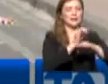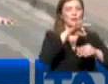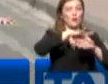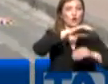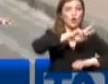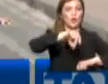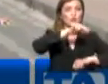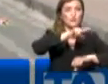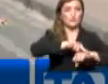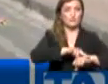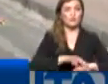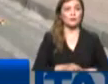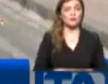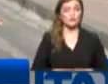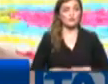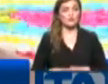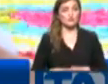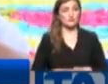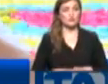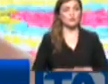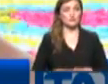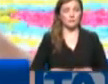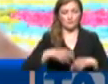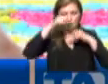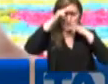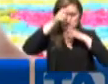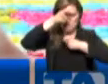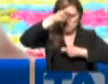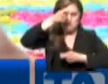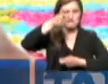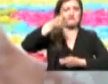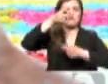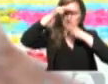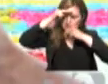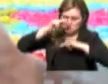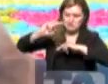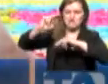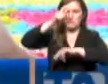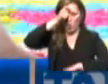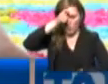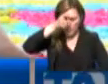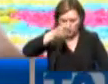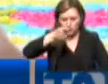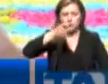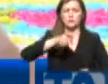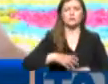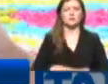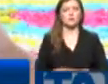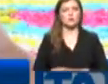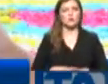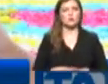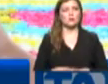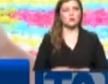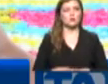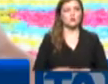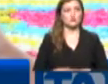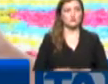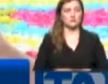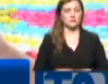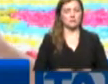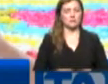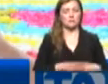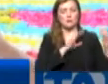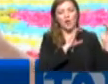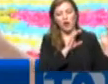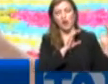Hacemos que esto sea una solemnidad, ¿no? O sea, damos el realce que es necesario para que el cuerpo de Cristo venga desde la catedral, que